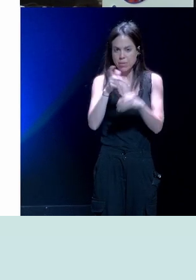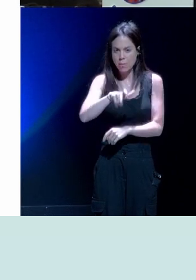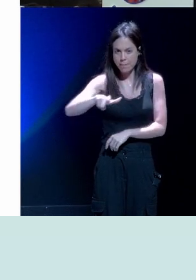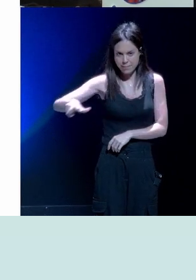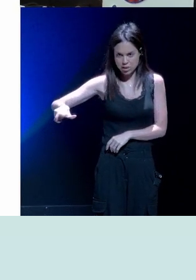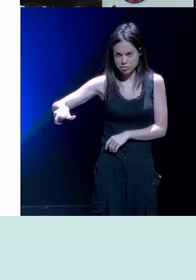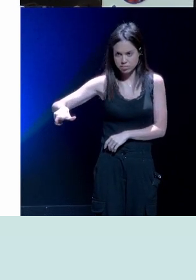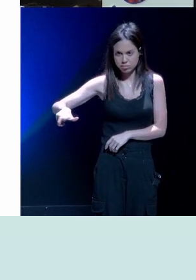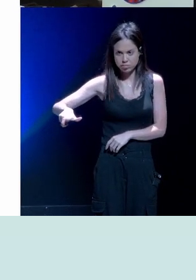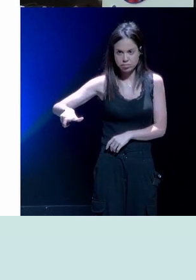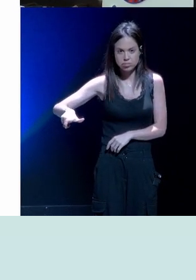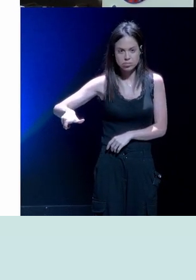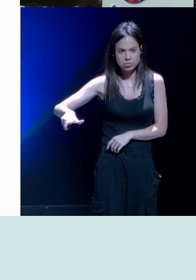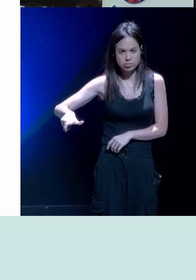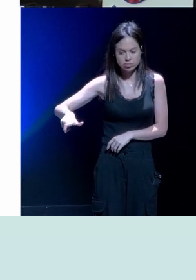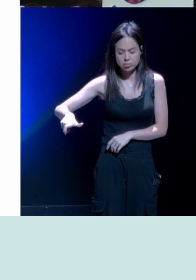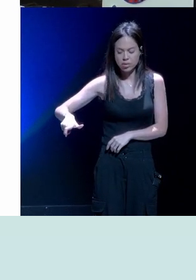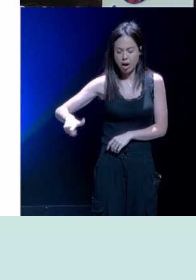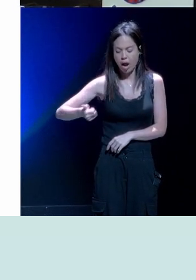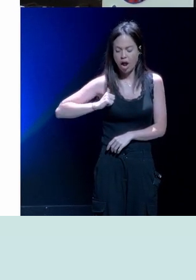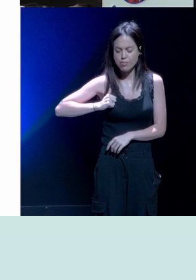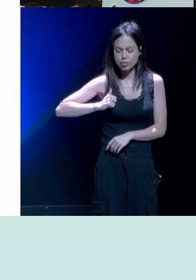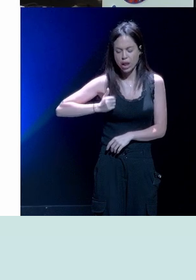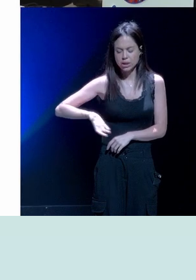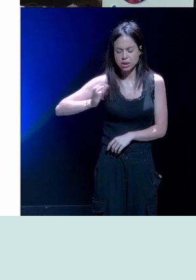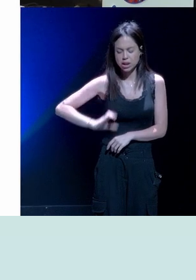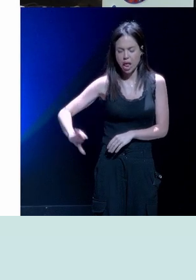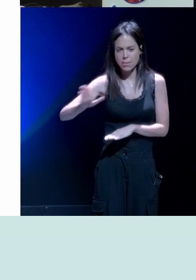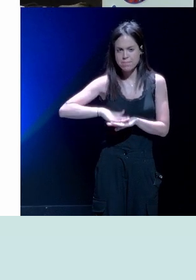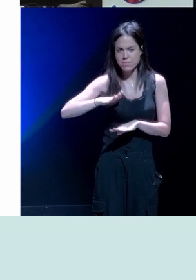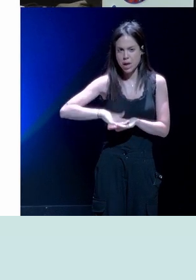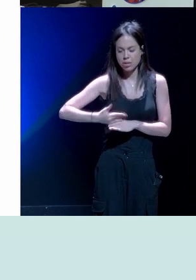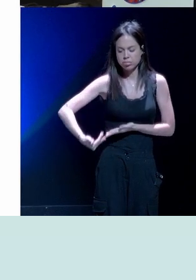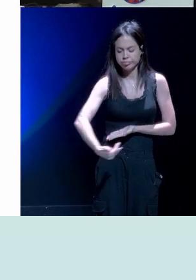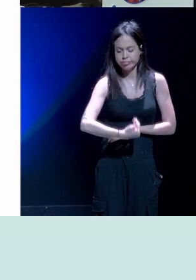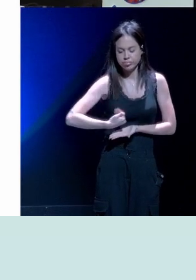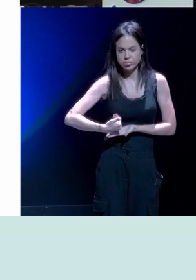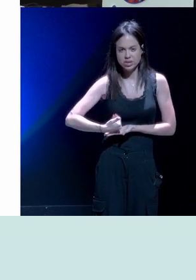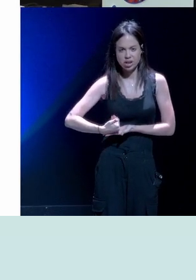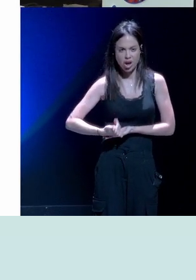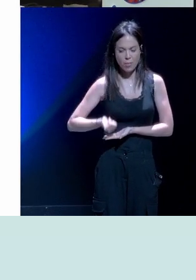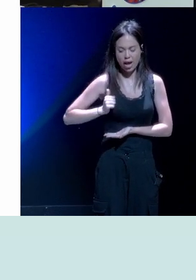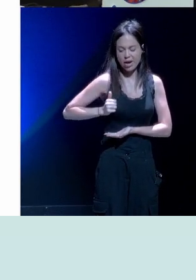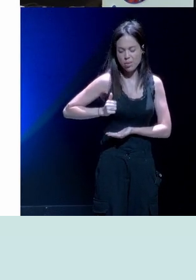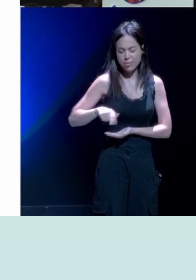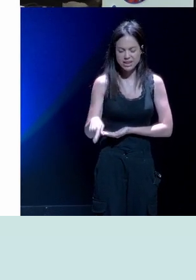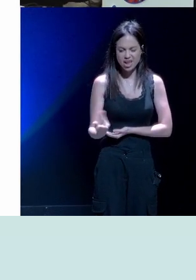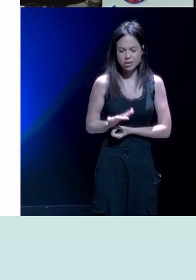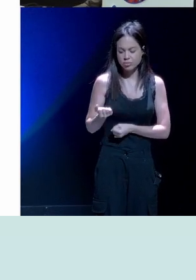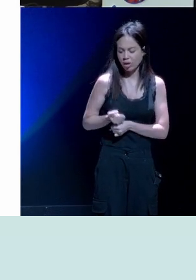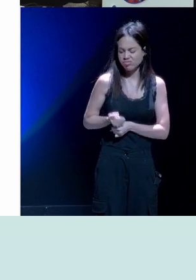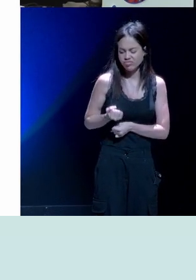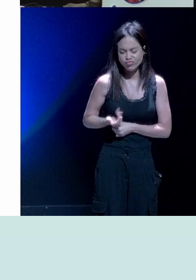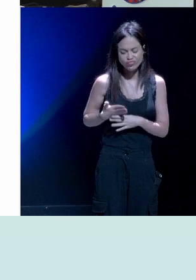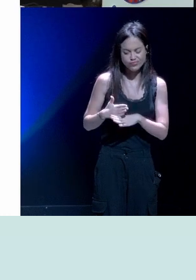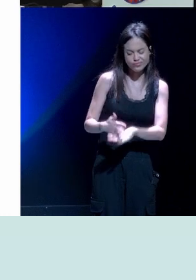que se benefician de unos ingresos mínimos, de una renta mínima, las vemos como personas que se aprovechan, que no hacen suficientes